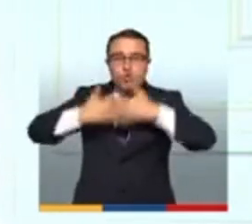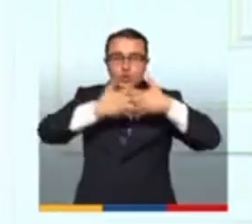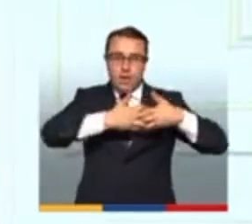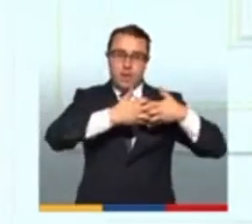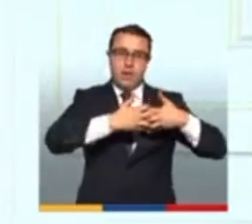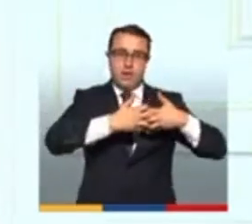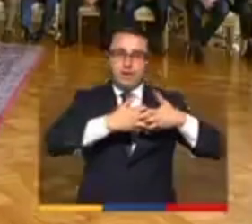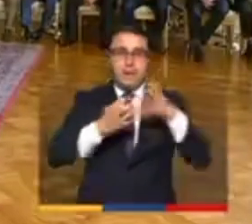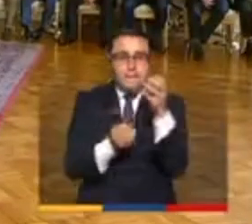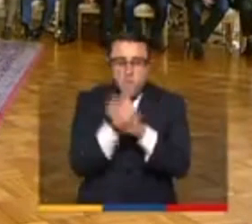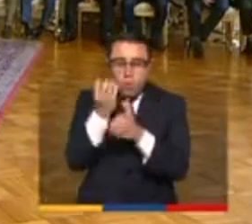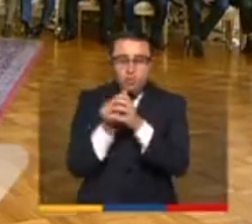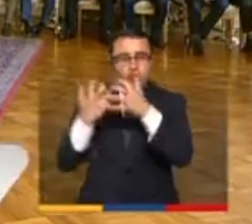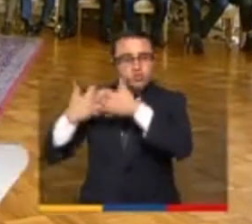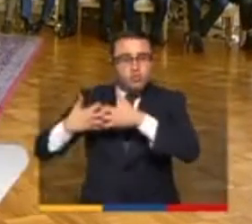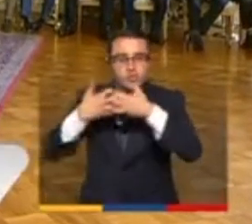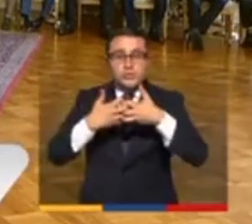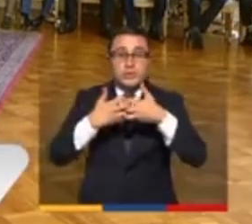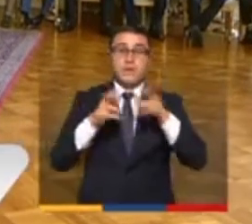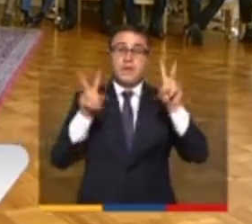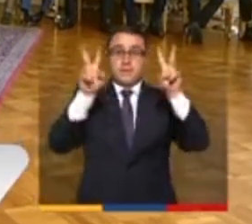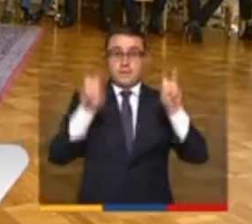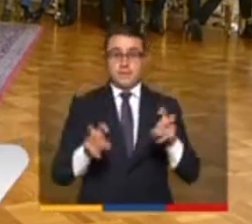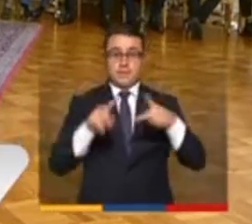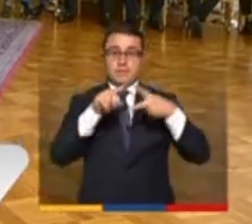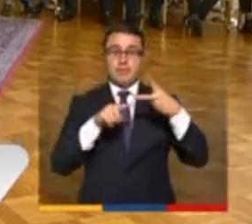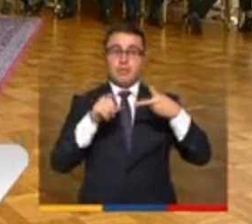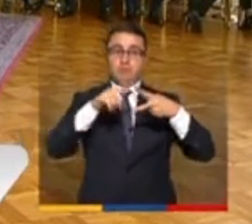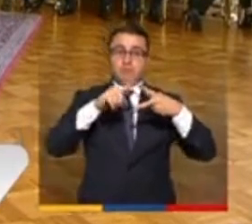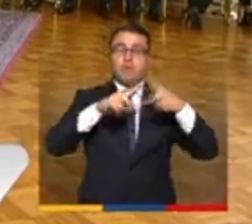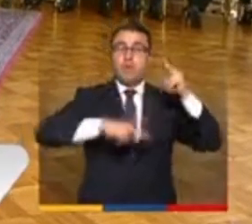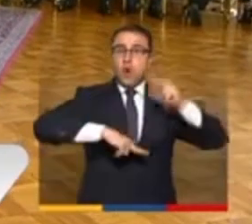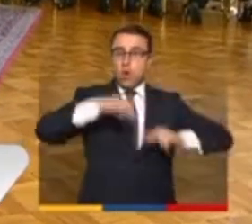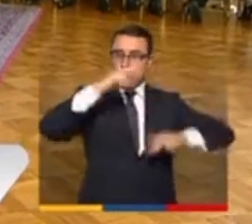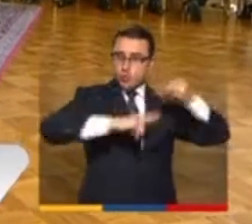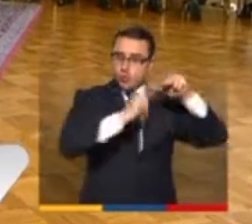Hemos tocado dos temas, la construcción de barcos y